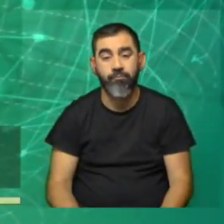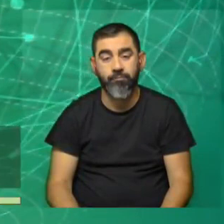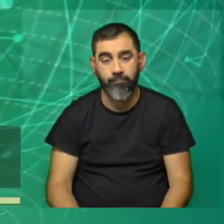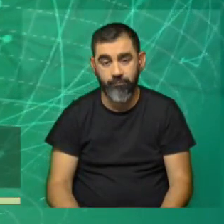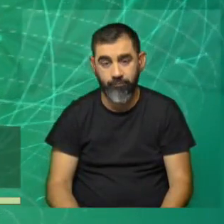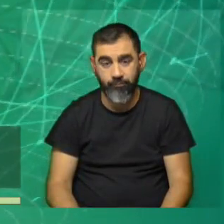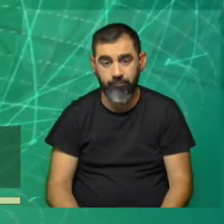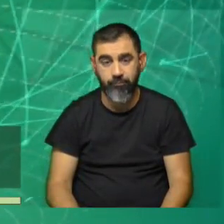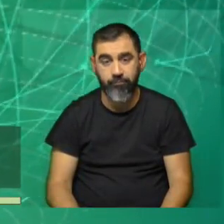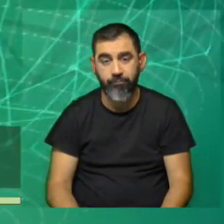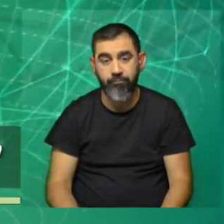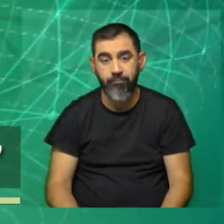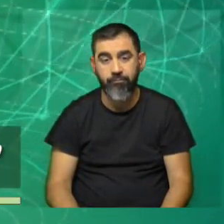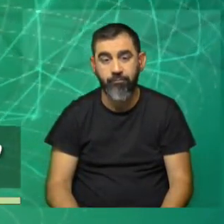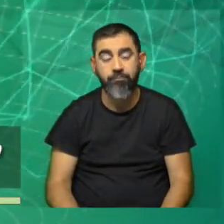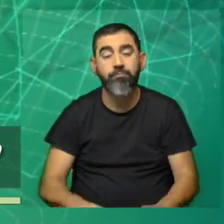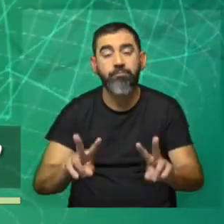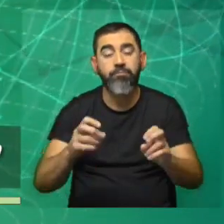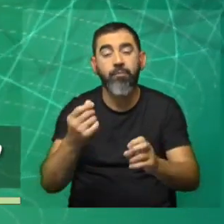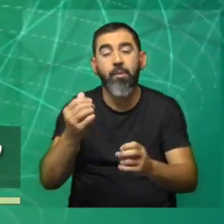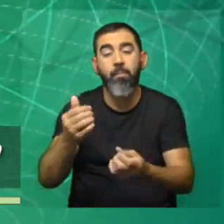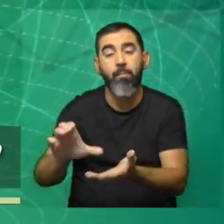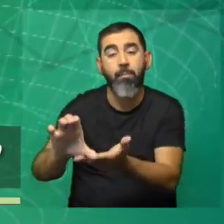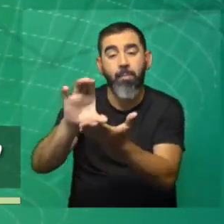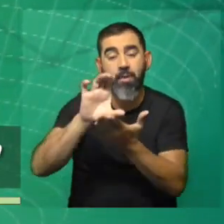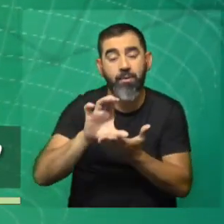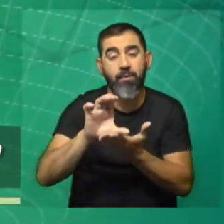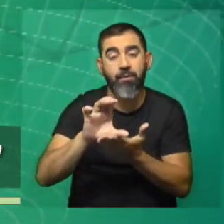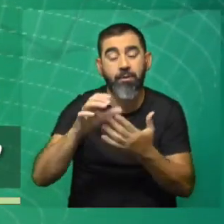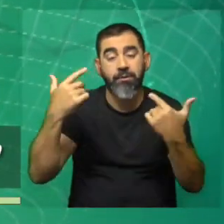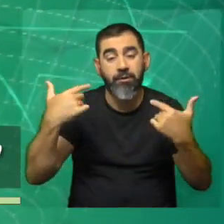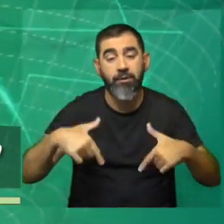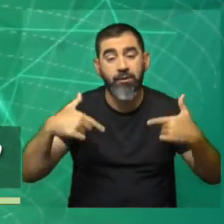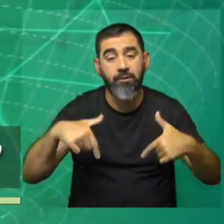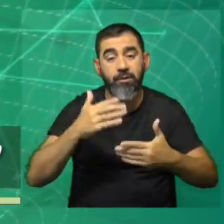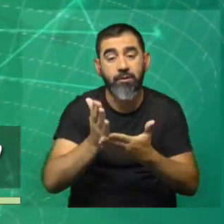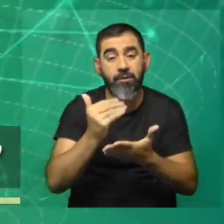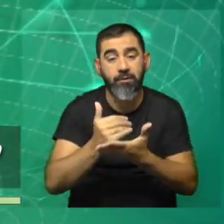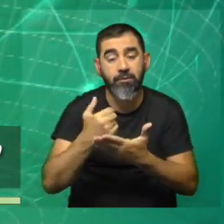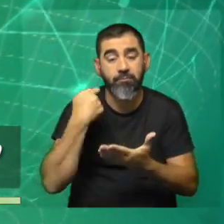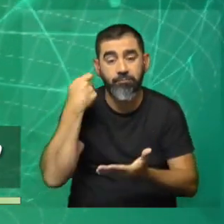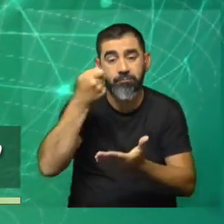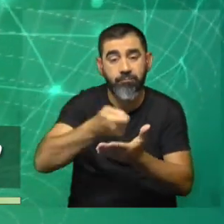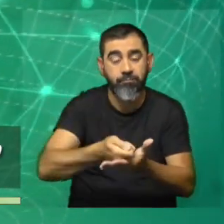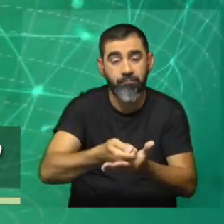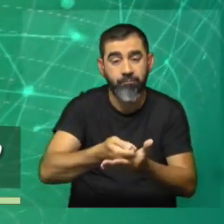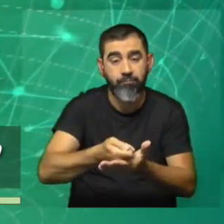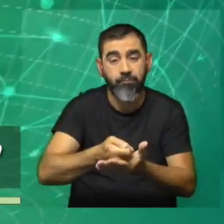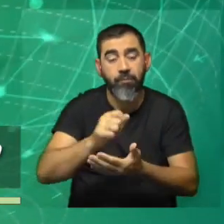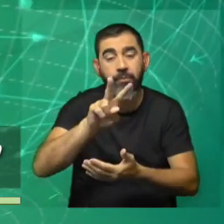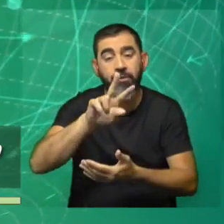que tienen que ver con el financiamiento. Al día de hoy, las intendencias estamos aportando o terminamos aportando